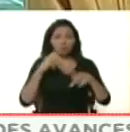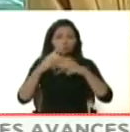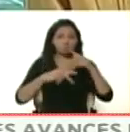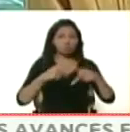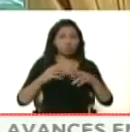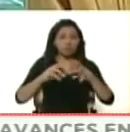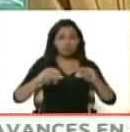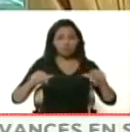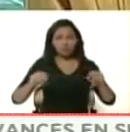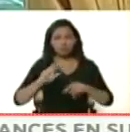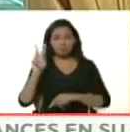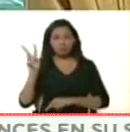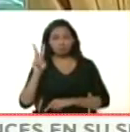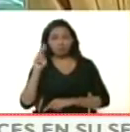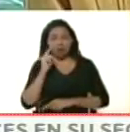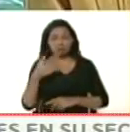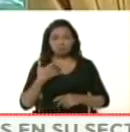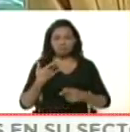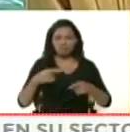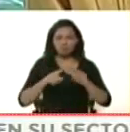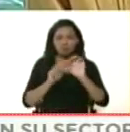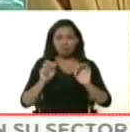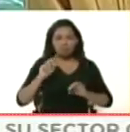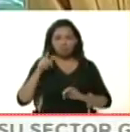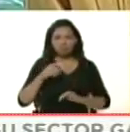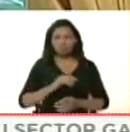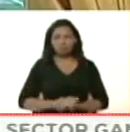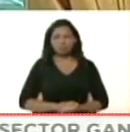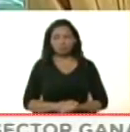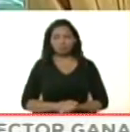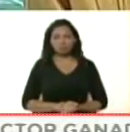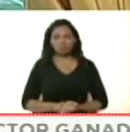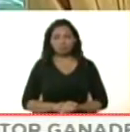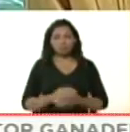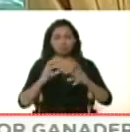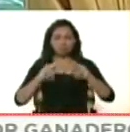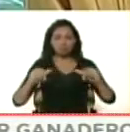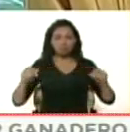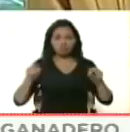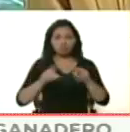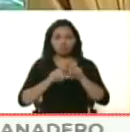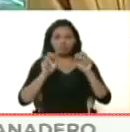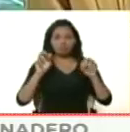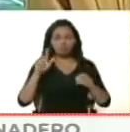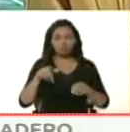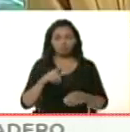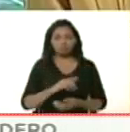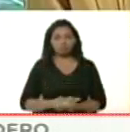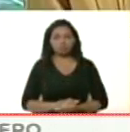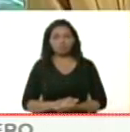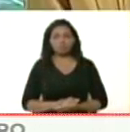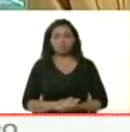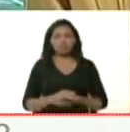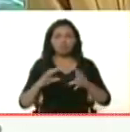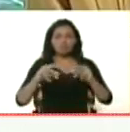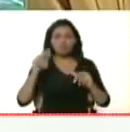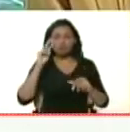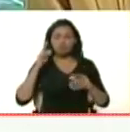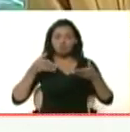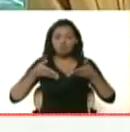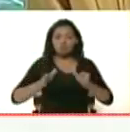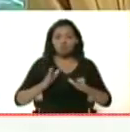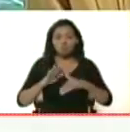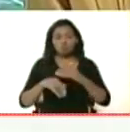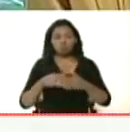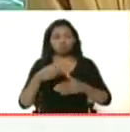la tierra venezolana y a sentirse en su tierra, pues. La tierra que los vio nacer, la tierra que